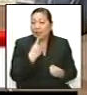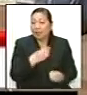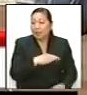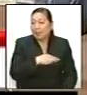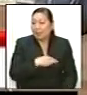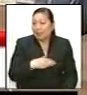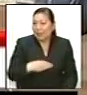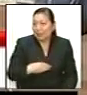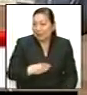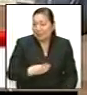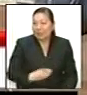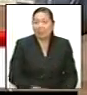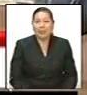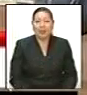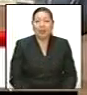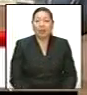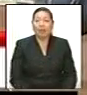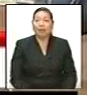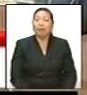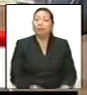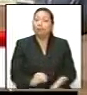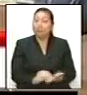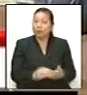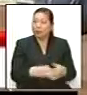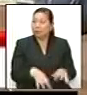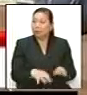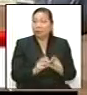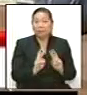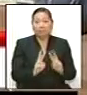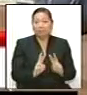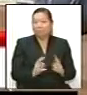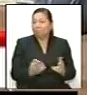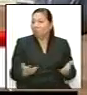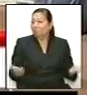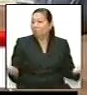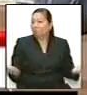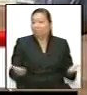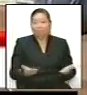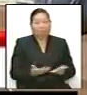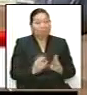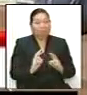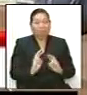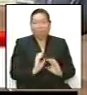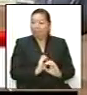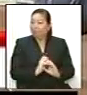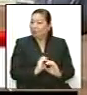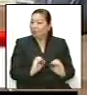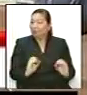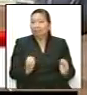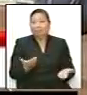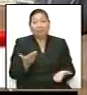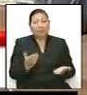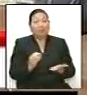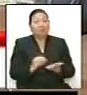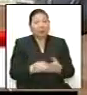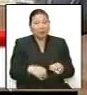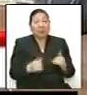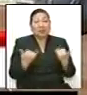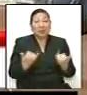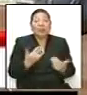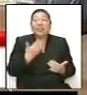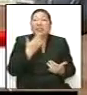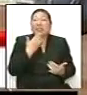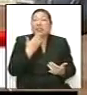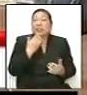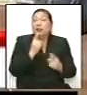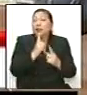ministro. Vuelvo a repetir, estamos priorizando, pero no vemos esa priorización, particularmente no la vemos. De repente priorizará aquí, quiénes serán